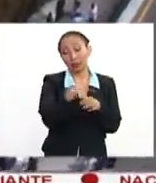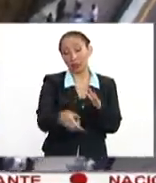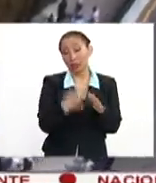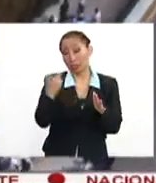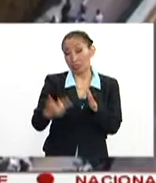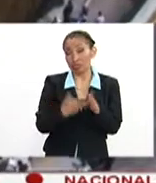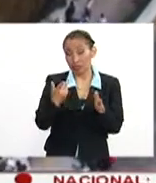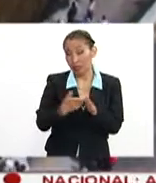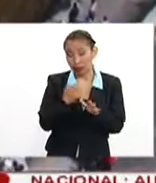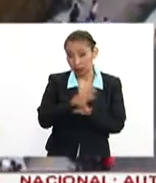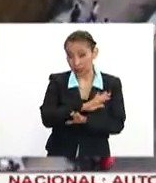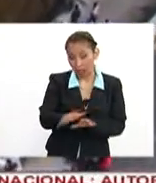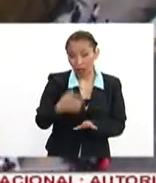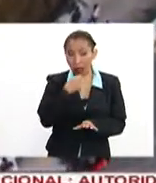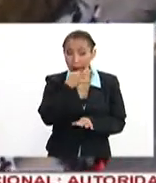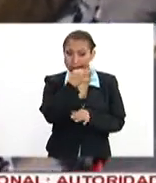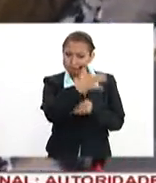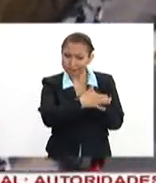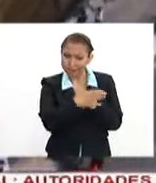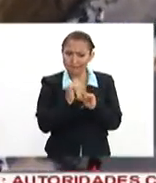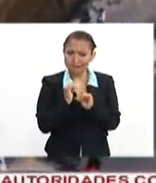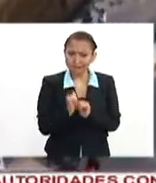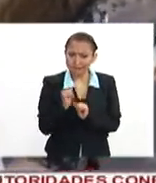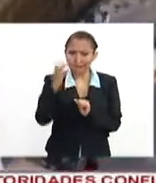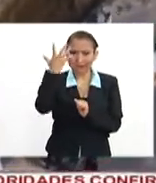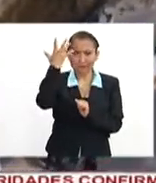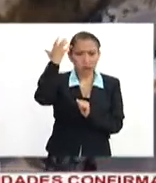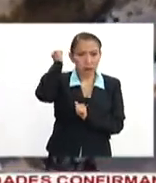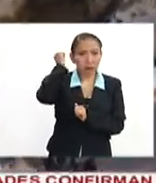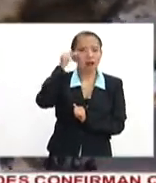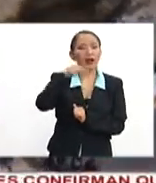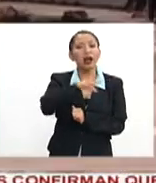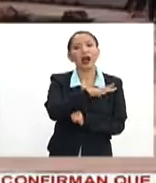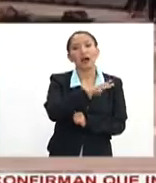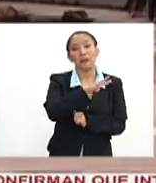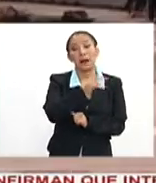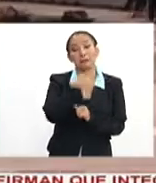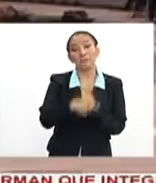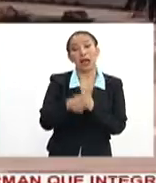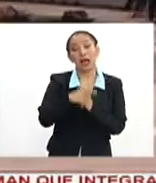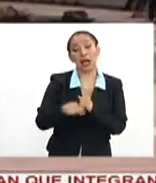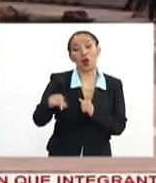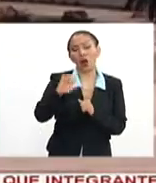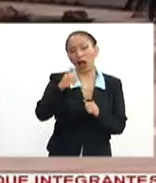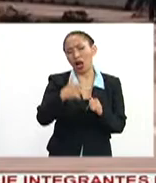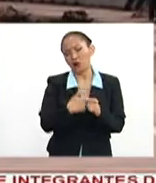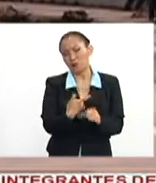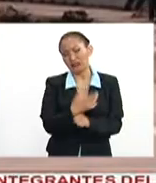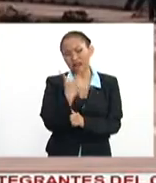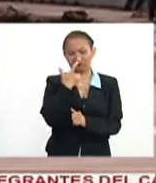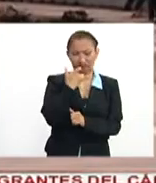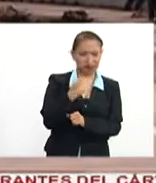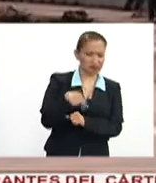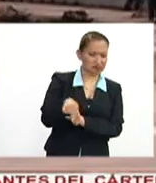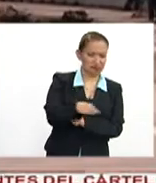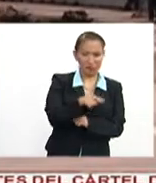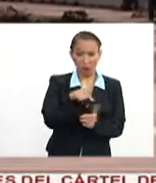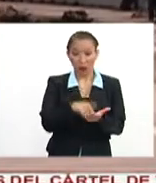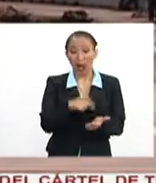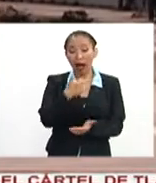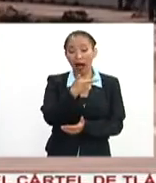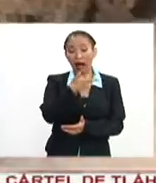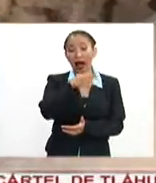varias ocasiones ya a las autoridades de Morelos que había el peligro de que algo ocurriera ahí.